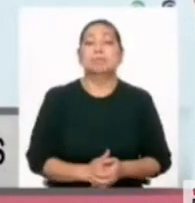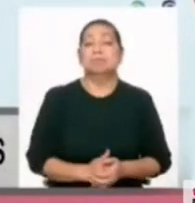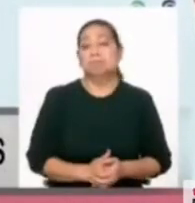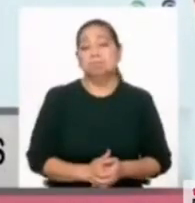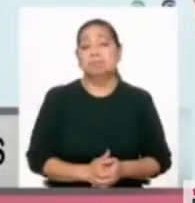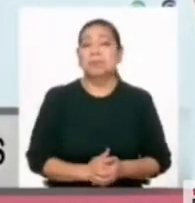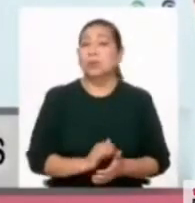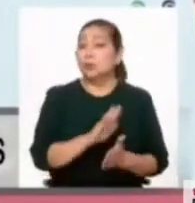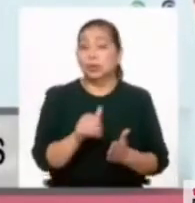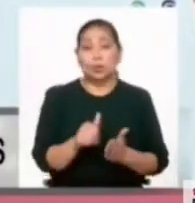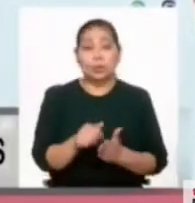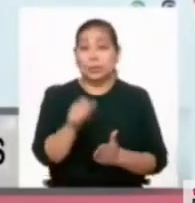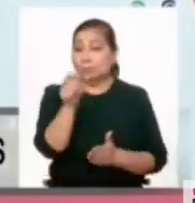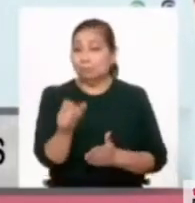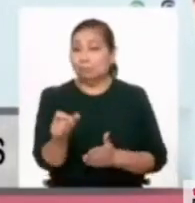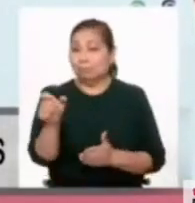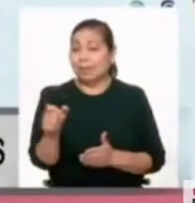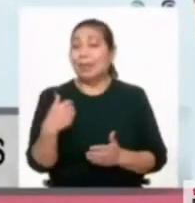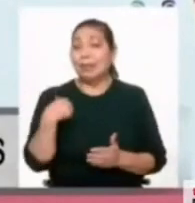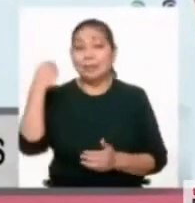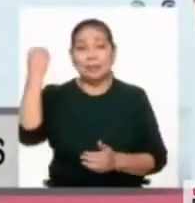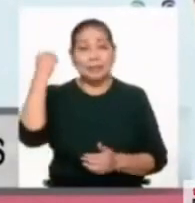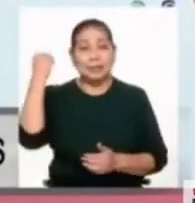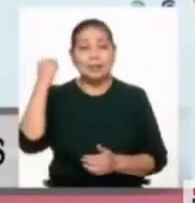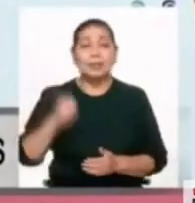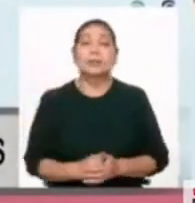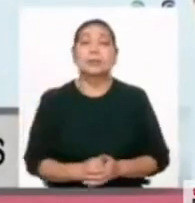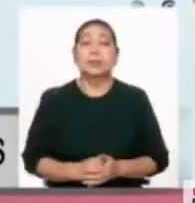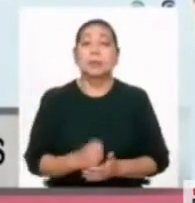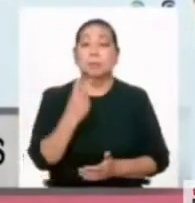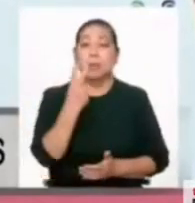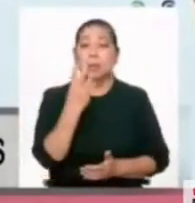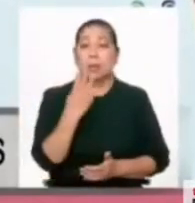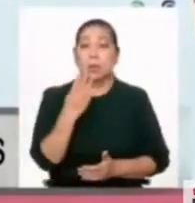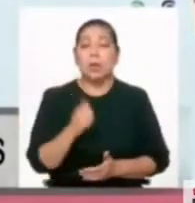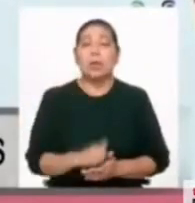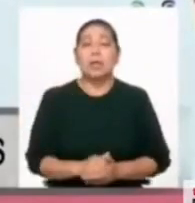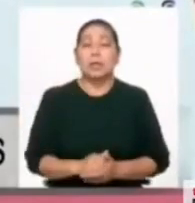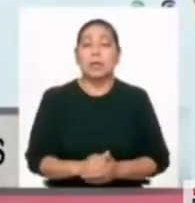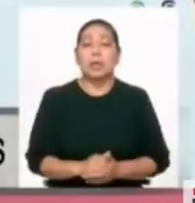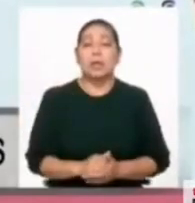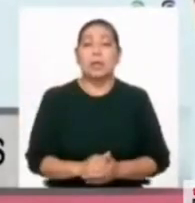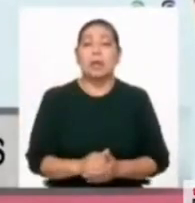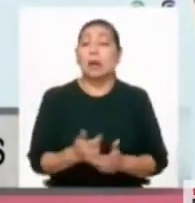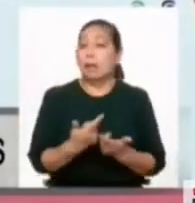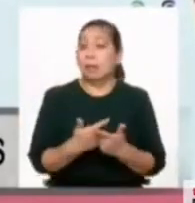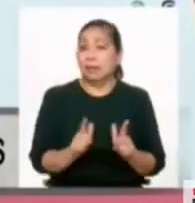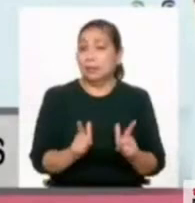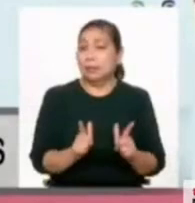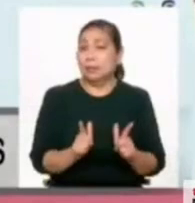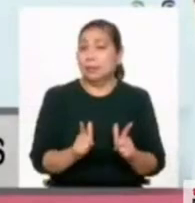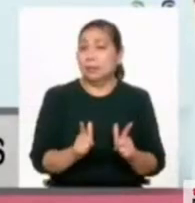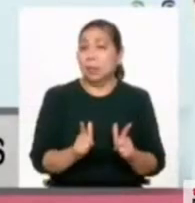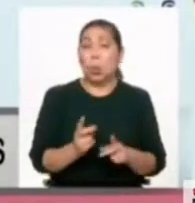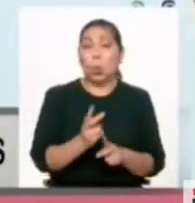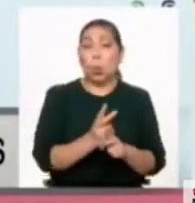¿no? Toda persona tiene derecho, 24, inciso 24, a la libertad